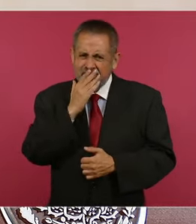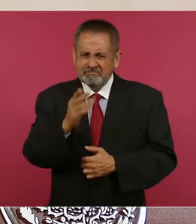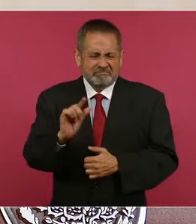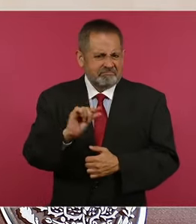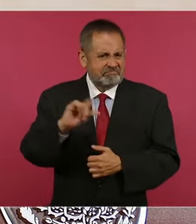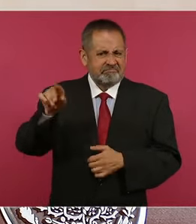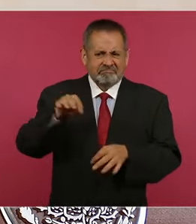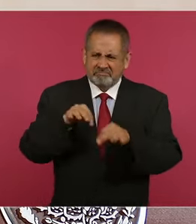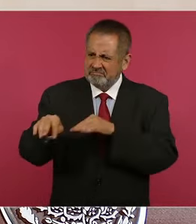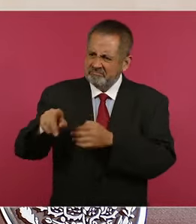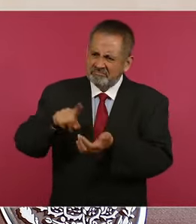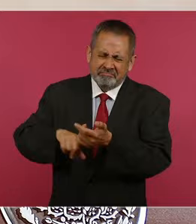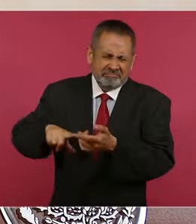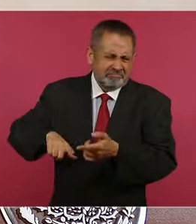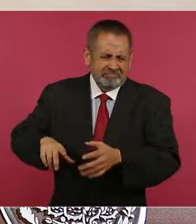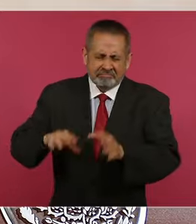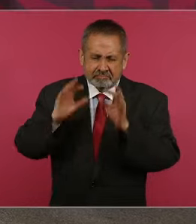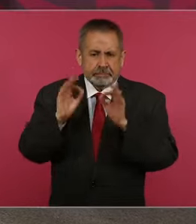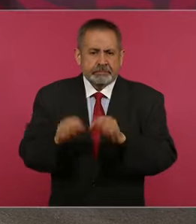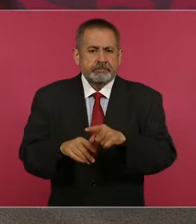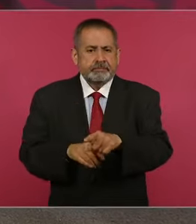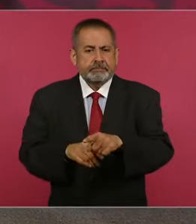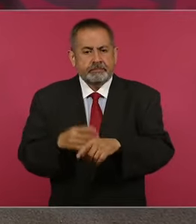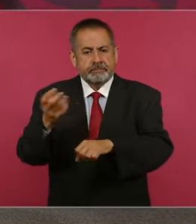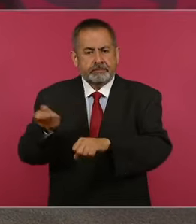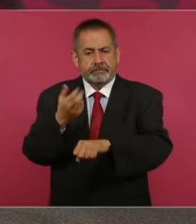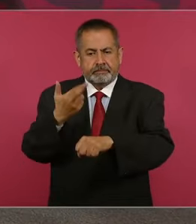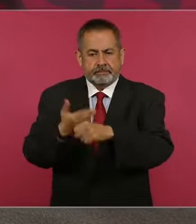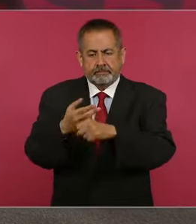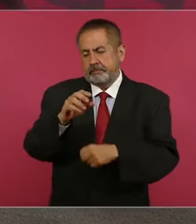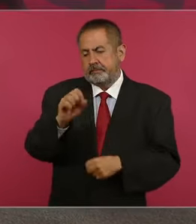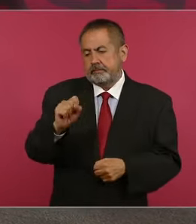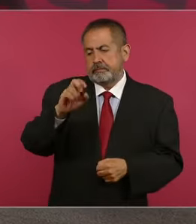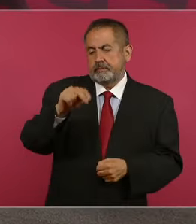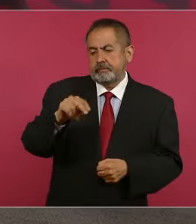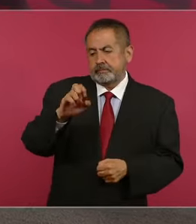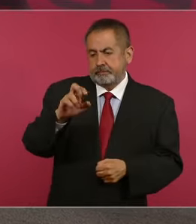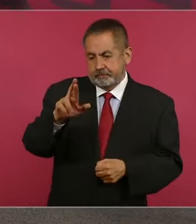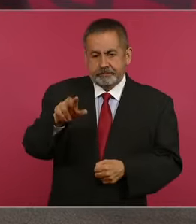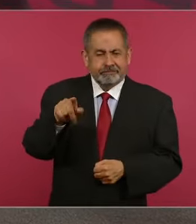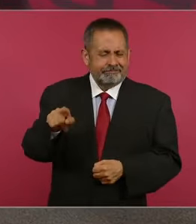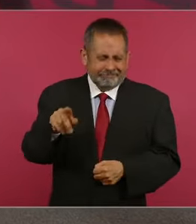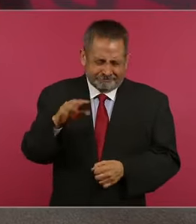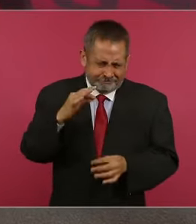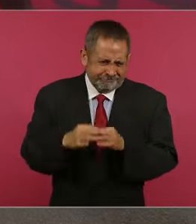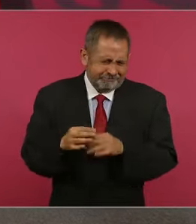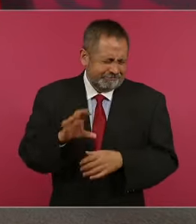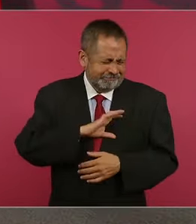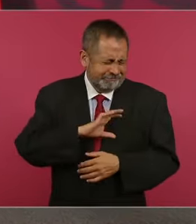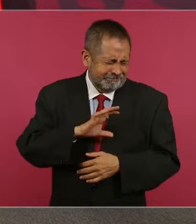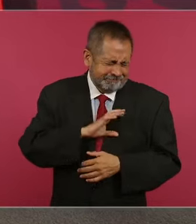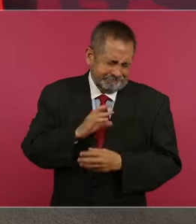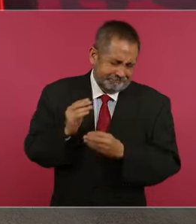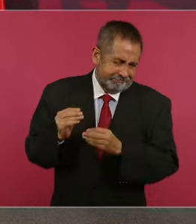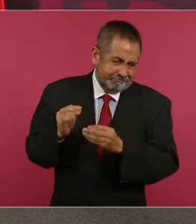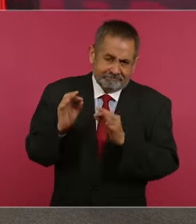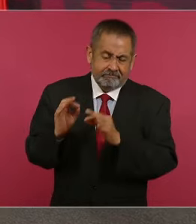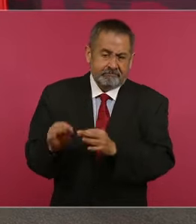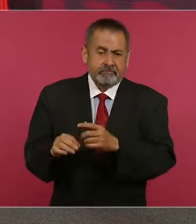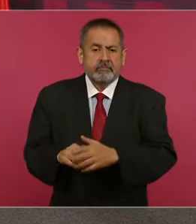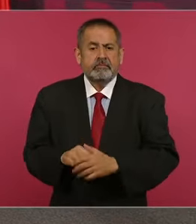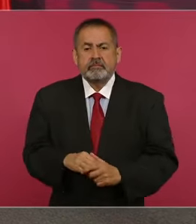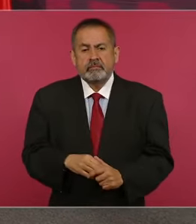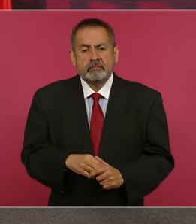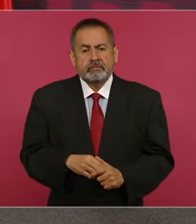servidora pública, secretaria de Energía, que la queremos mucho.